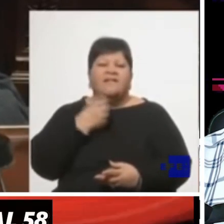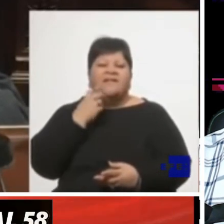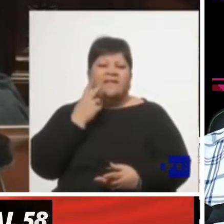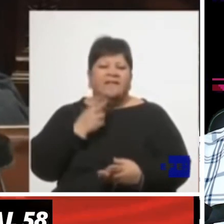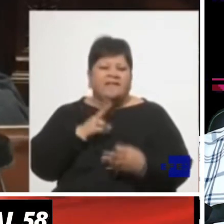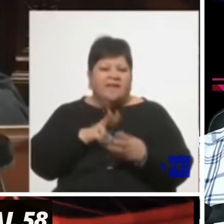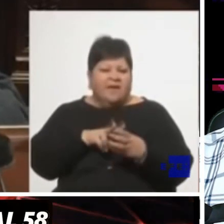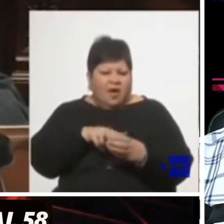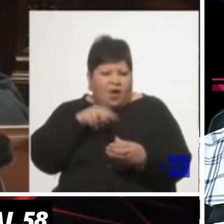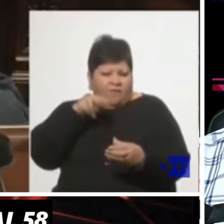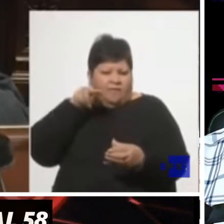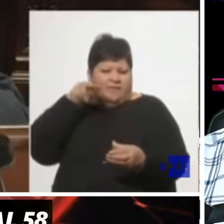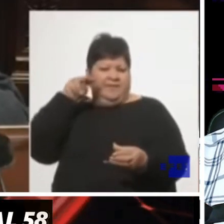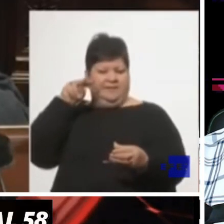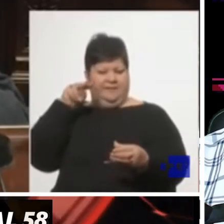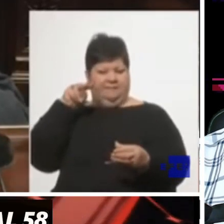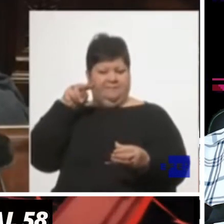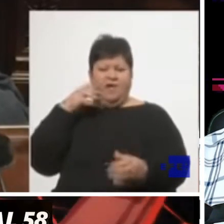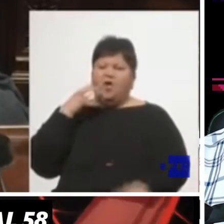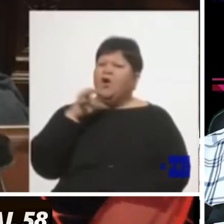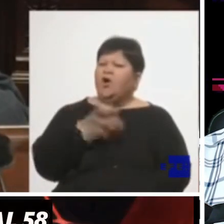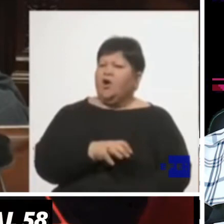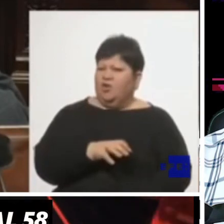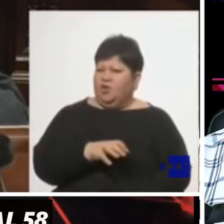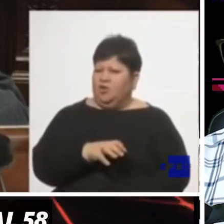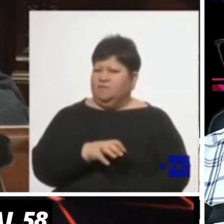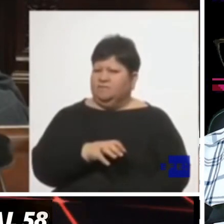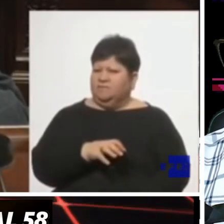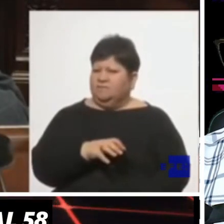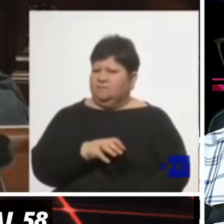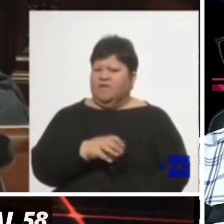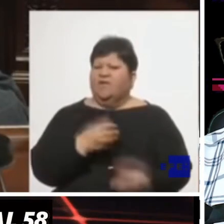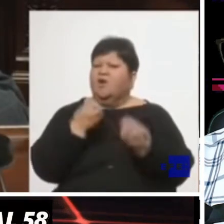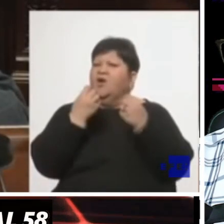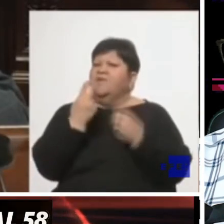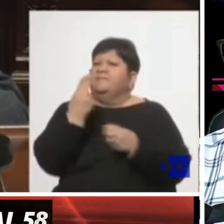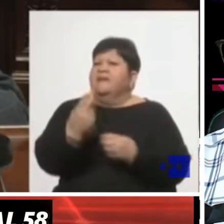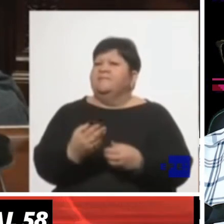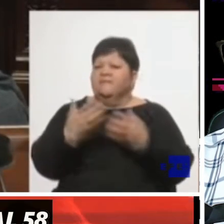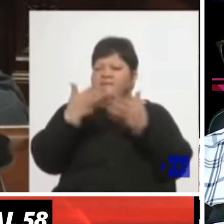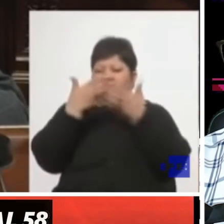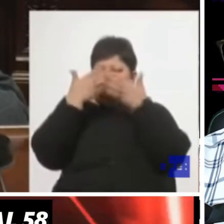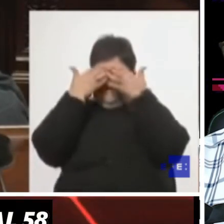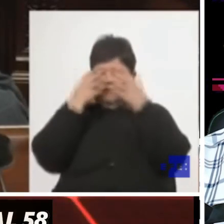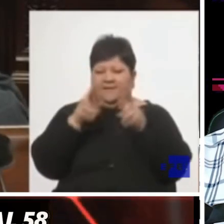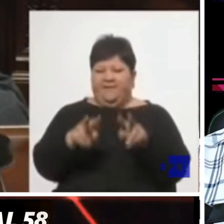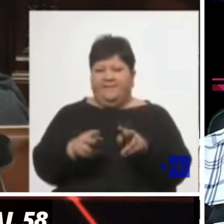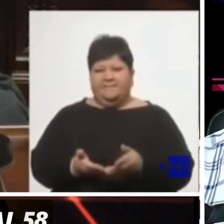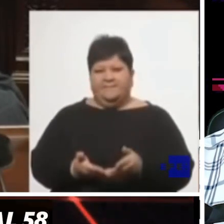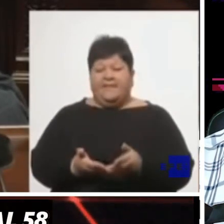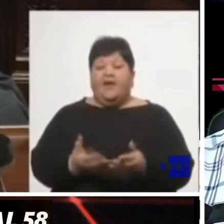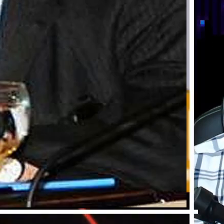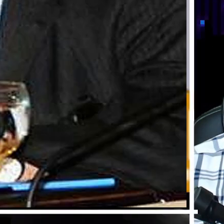Latina. Amigos y amigas, vamos a ir a la carta que leyó el expresidente José